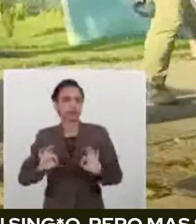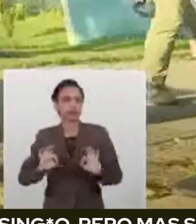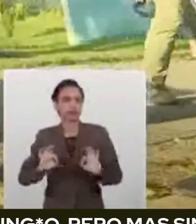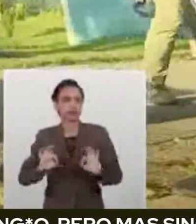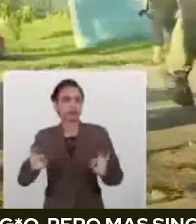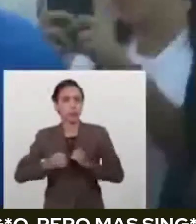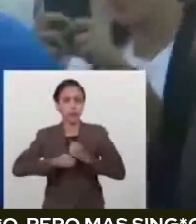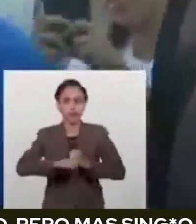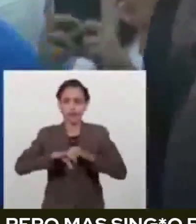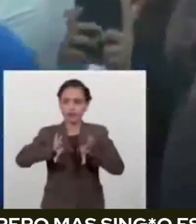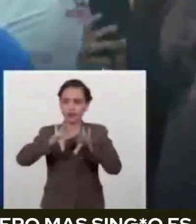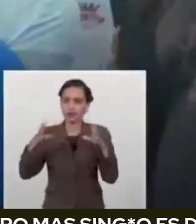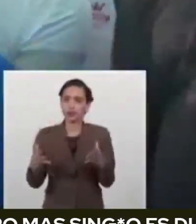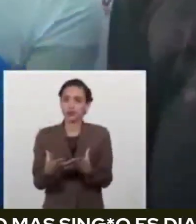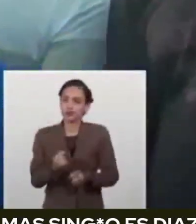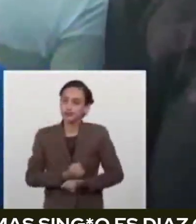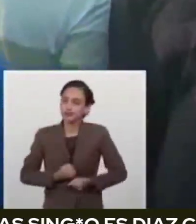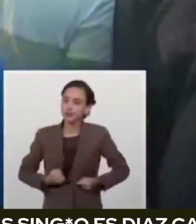continuamos